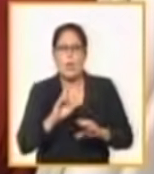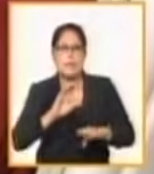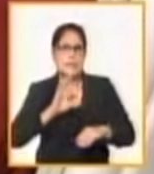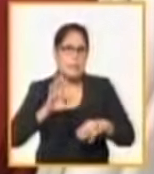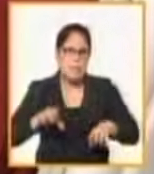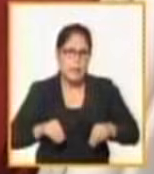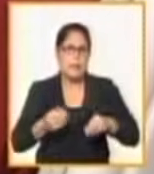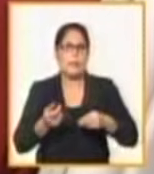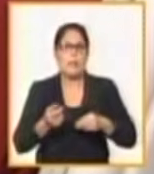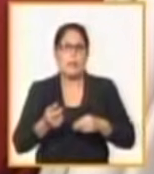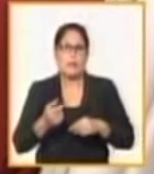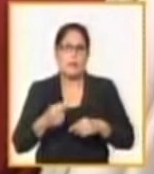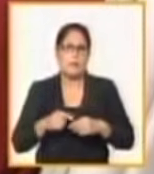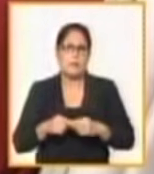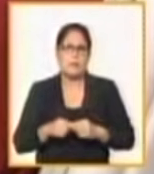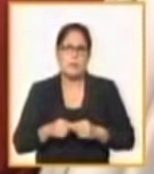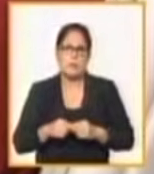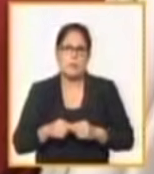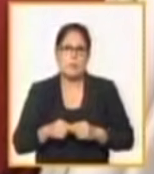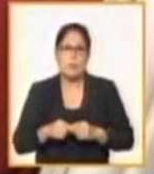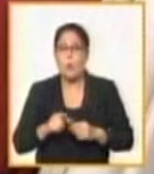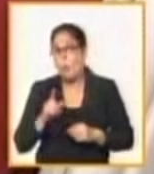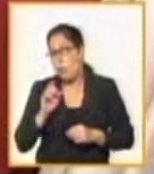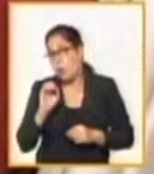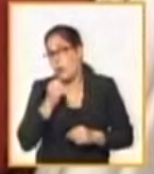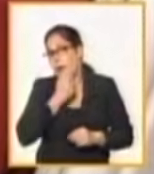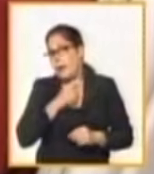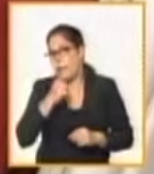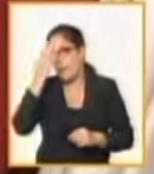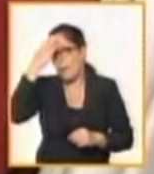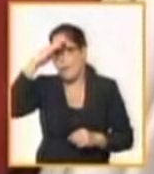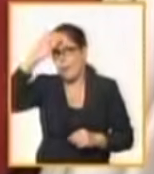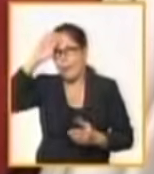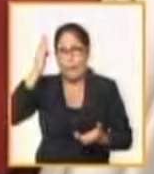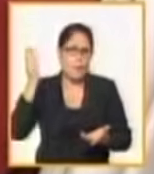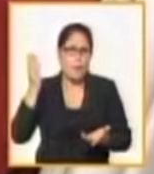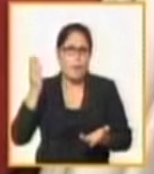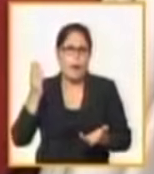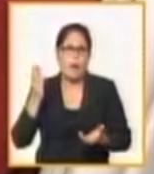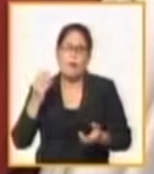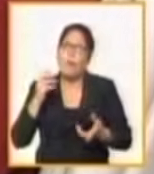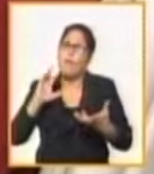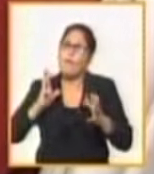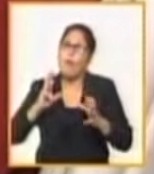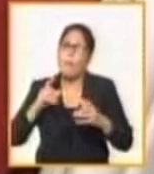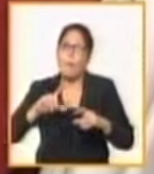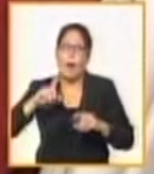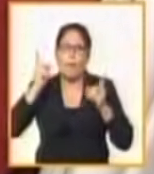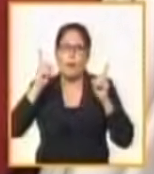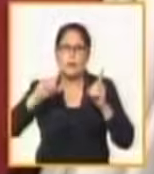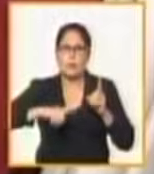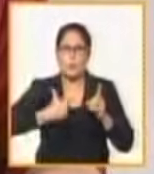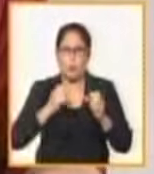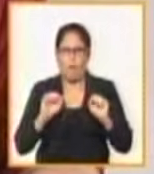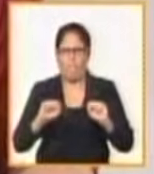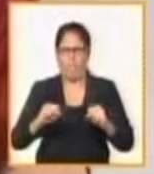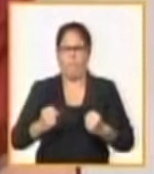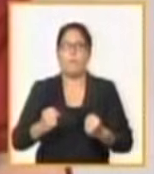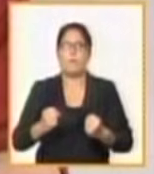el realismo socialista, o que Cuba adoptara una política cultural rígida?